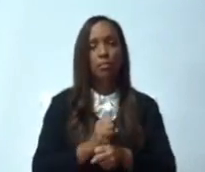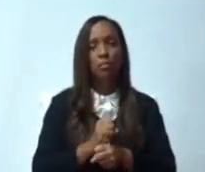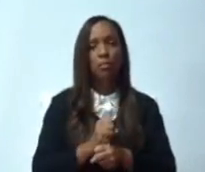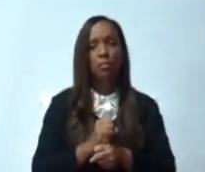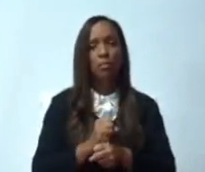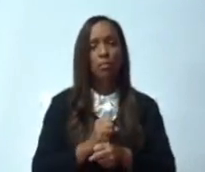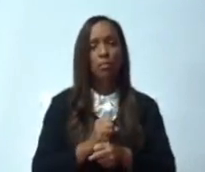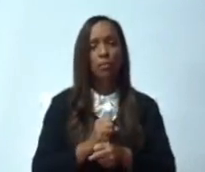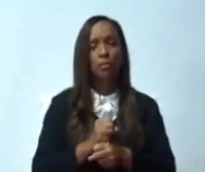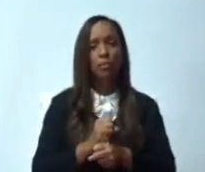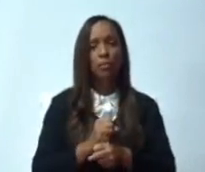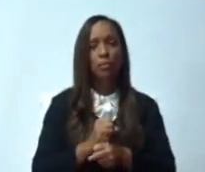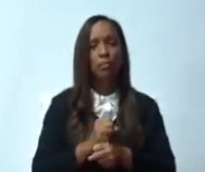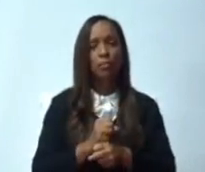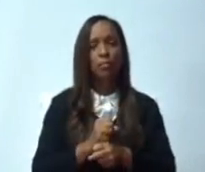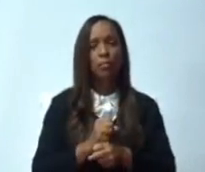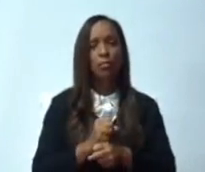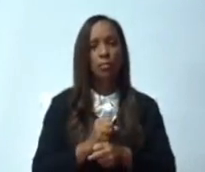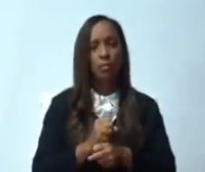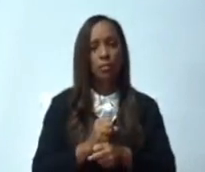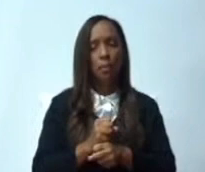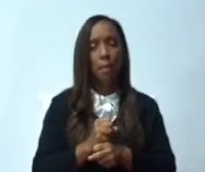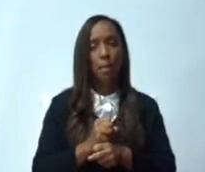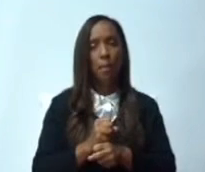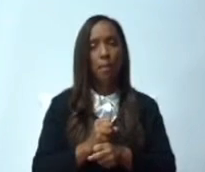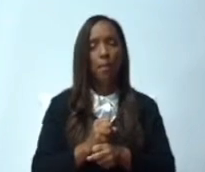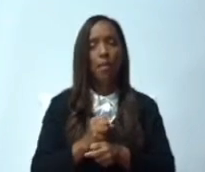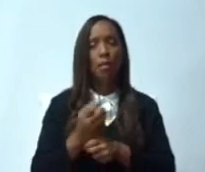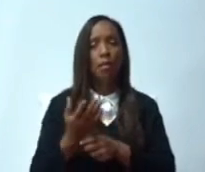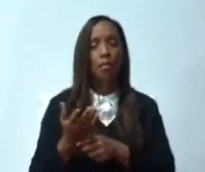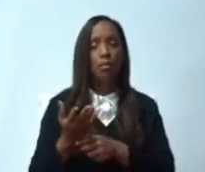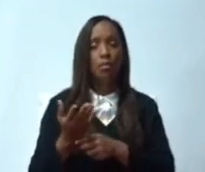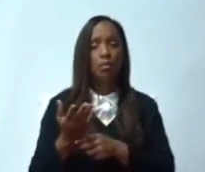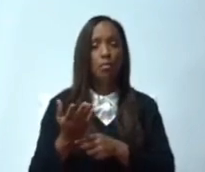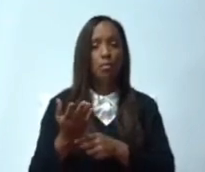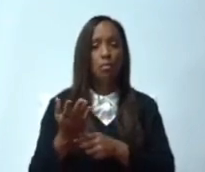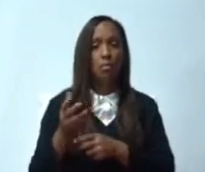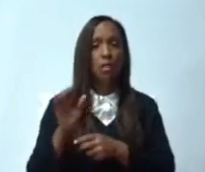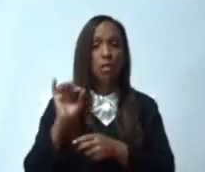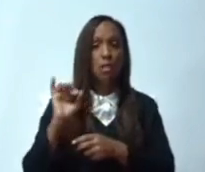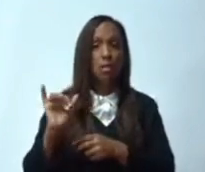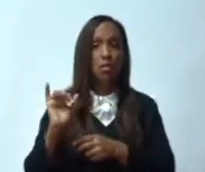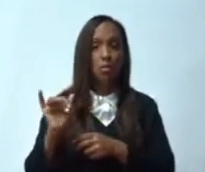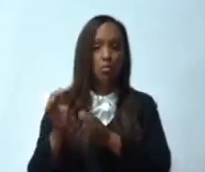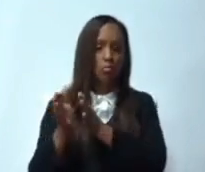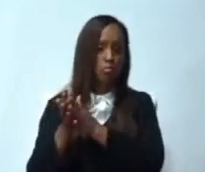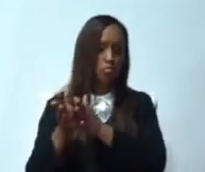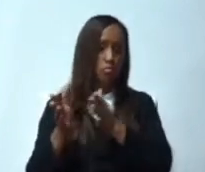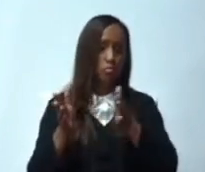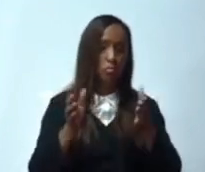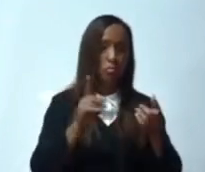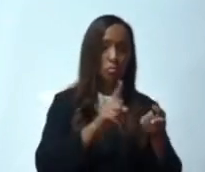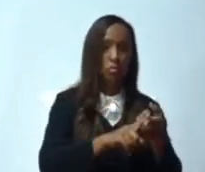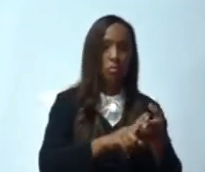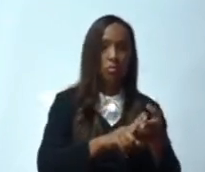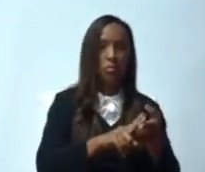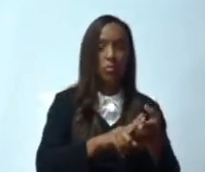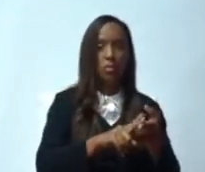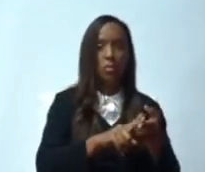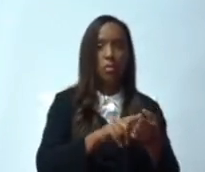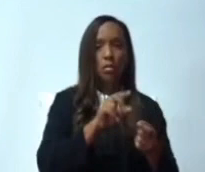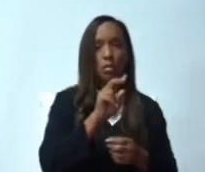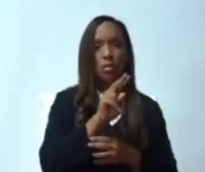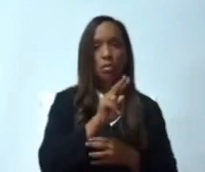el 29 de abril del 2008. Y precisamente en el 2009, en